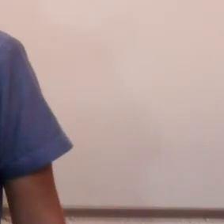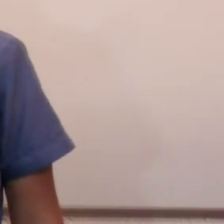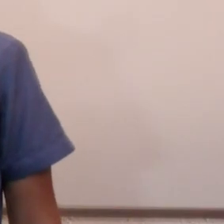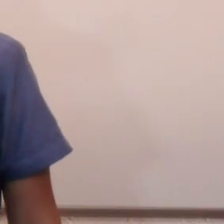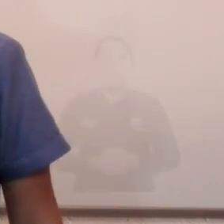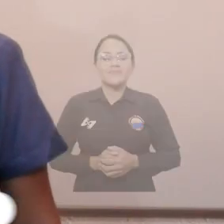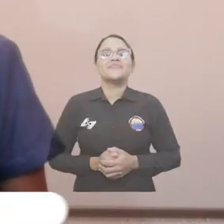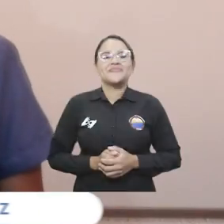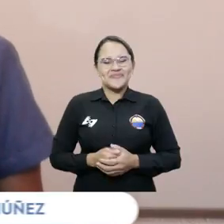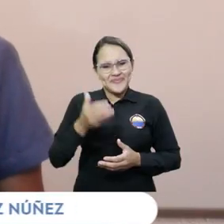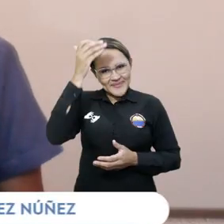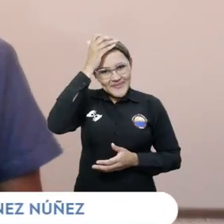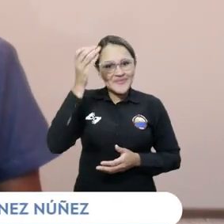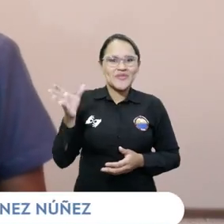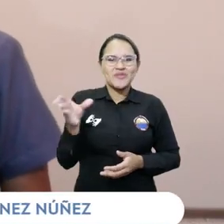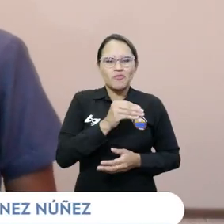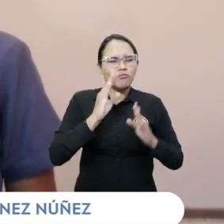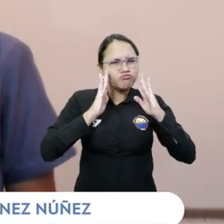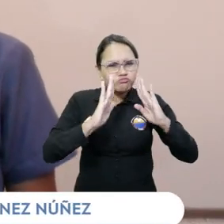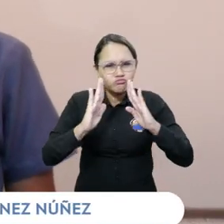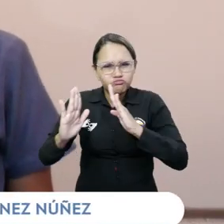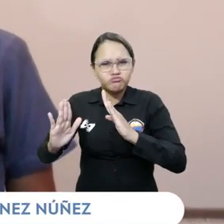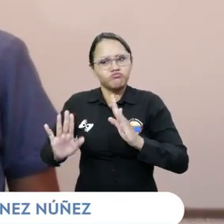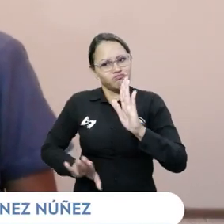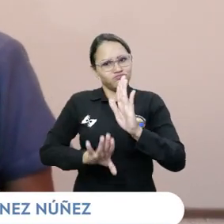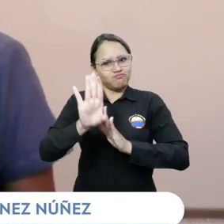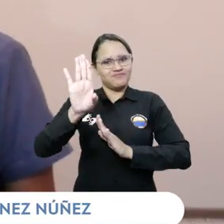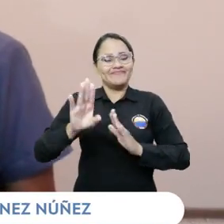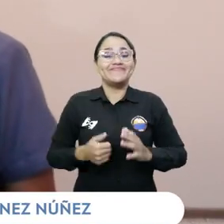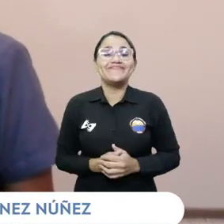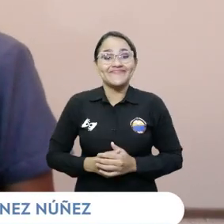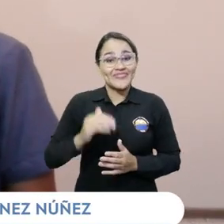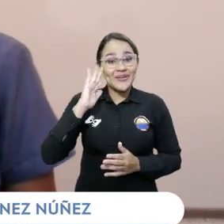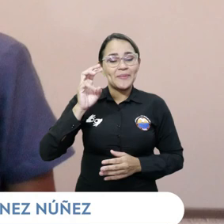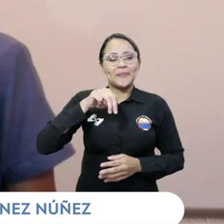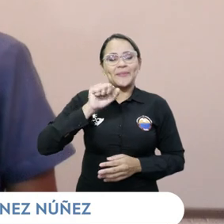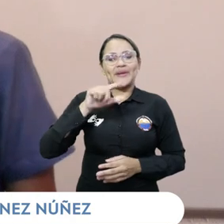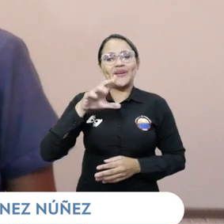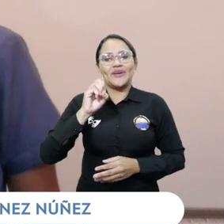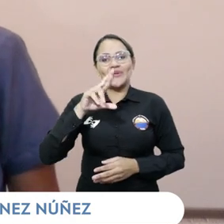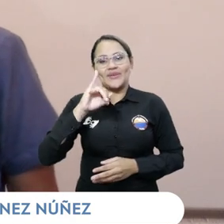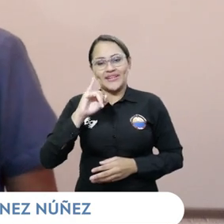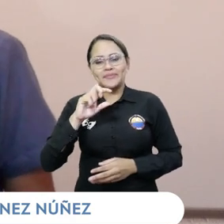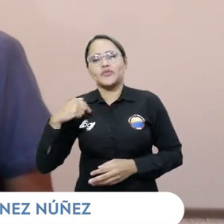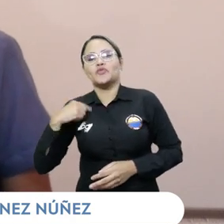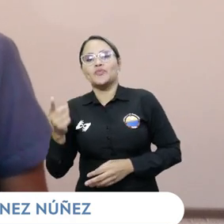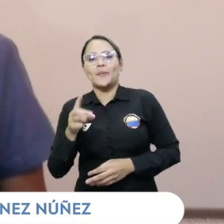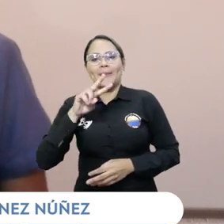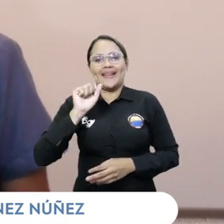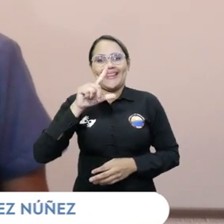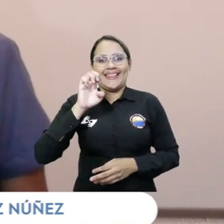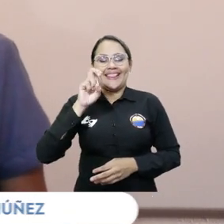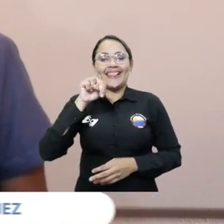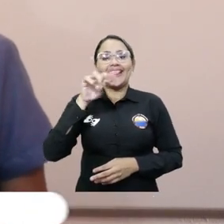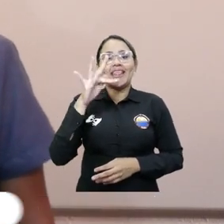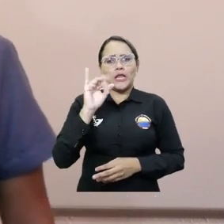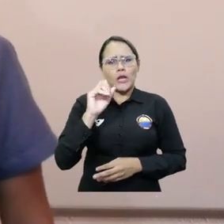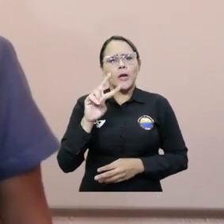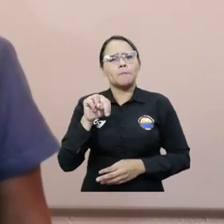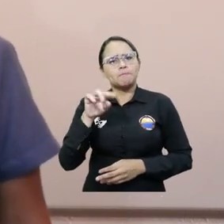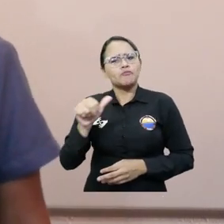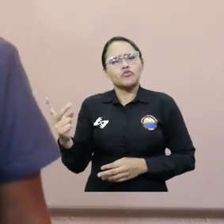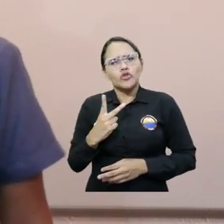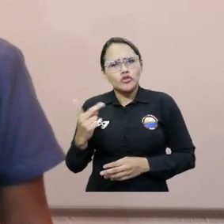Por una enfermería que ve tu potencial. Hola, yo soy Marolyn Jiménez. Y yo Valentina Guerrero. Y juntas buscamos trabajar a favor de todos